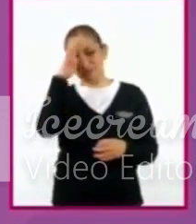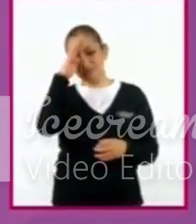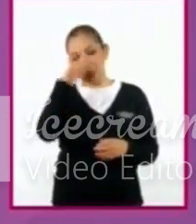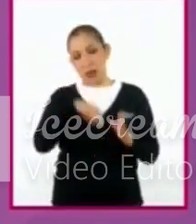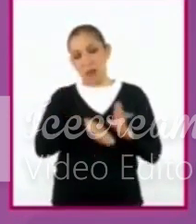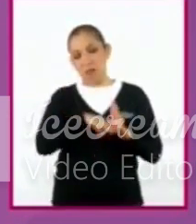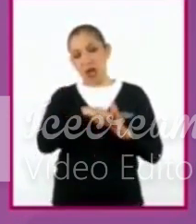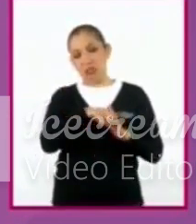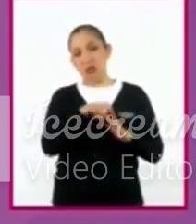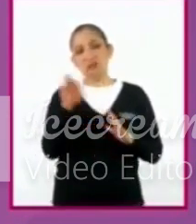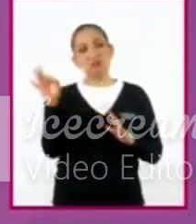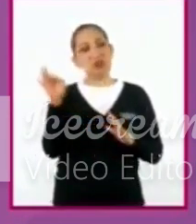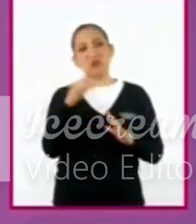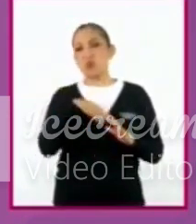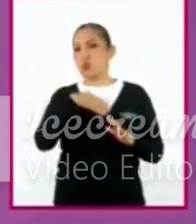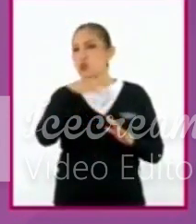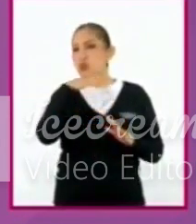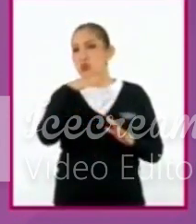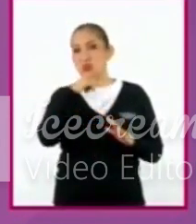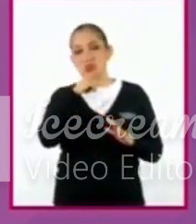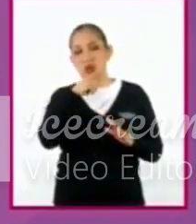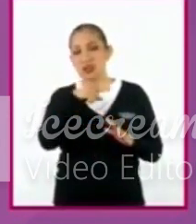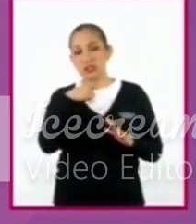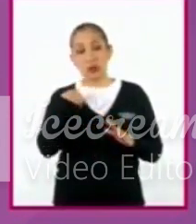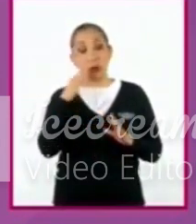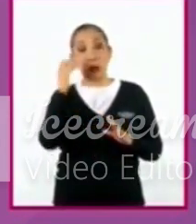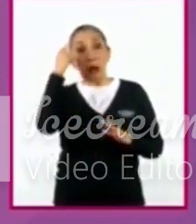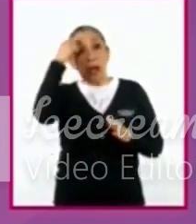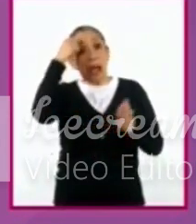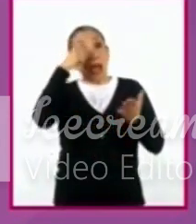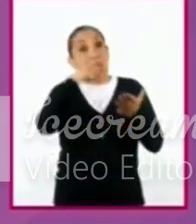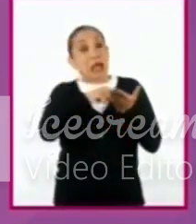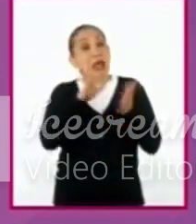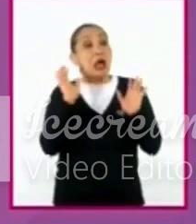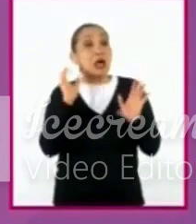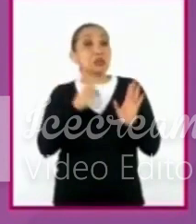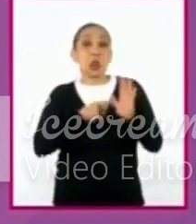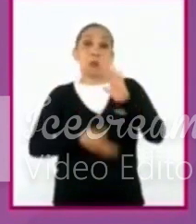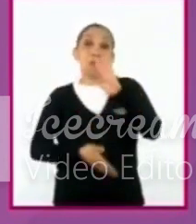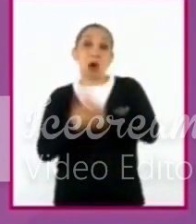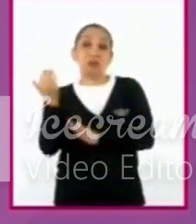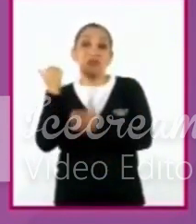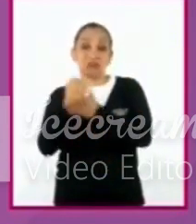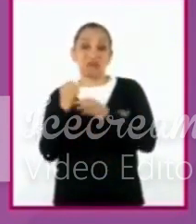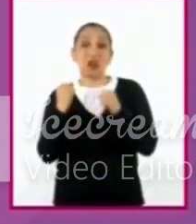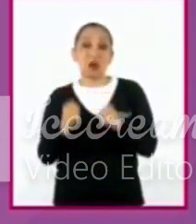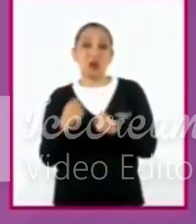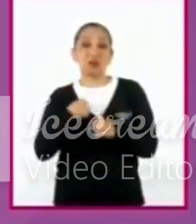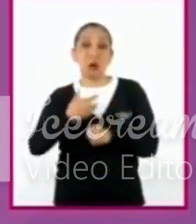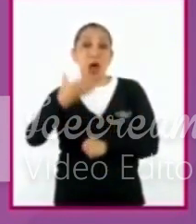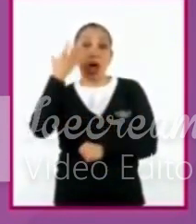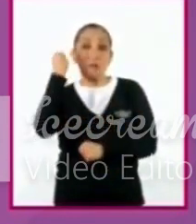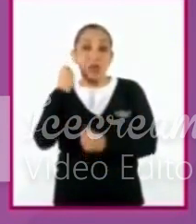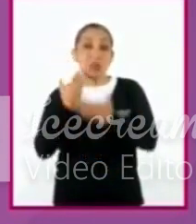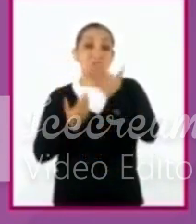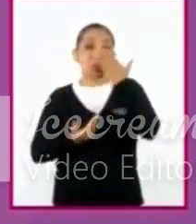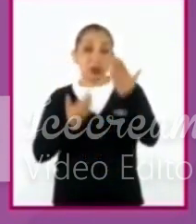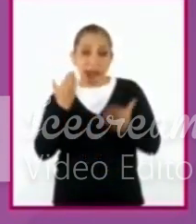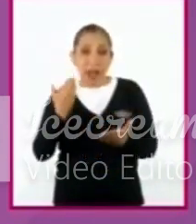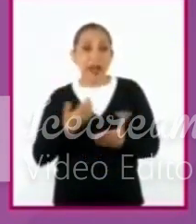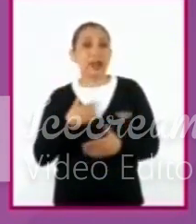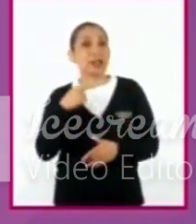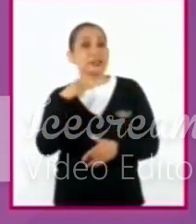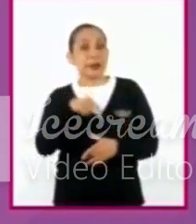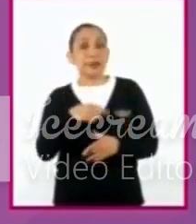madura de que aún no era capaz, me formé la creencia de que solo yendo a la ciudad podría aprender. Y al efecto,